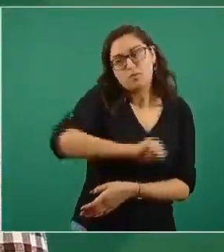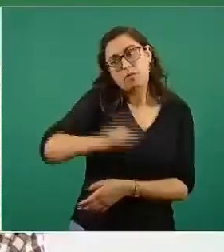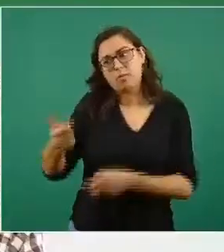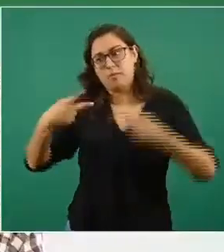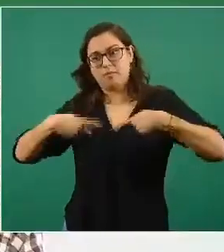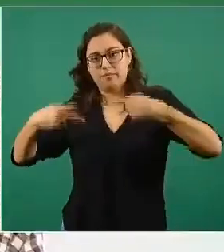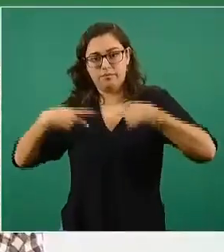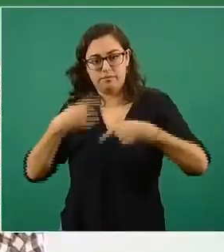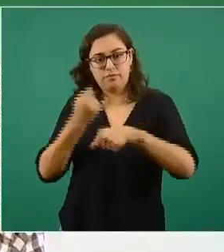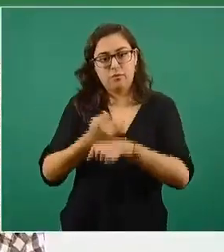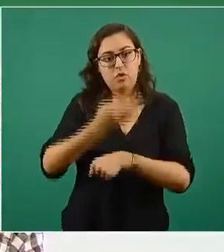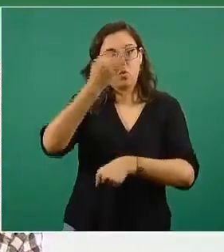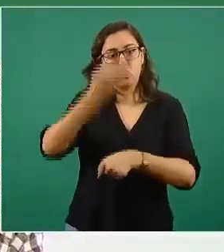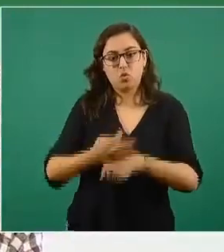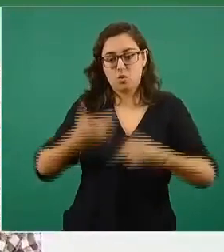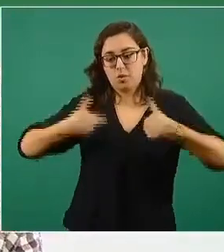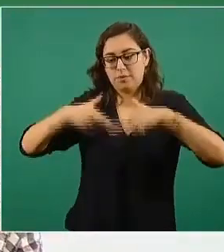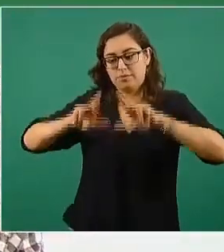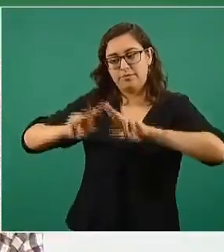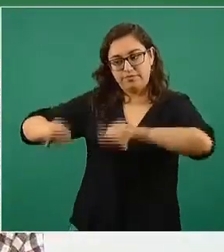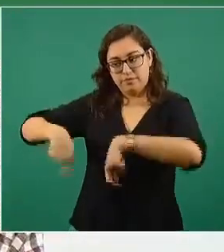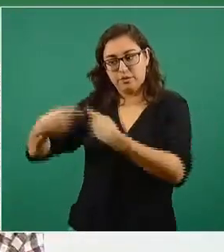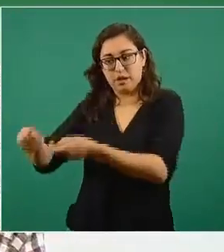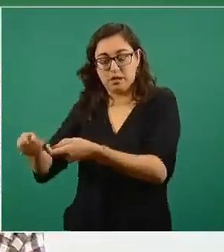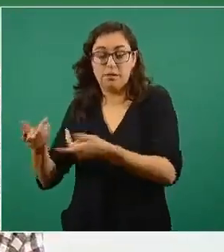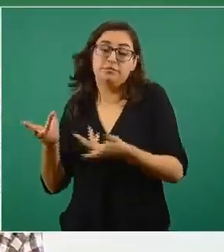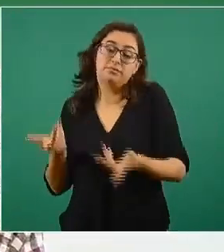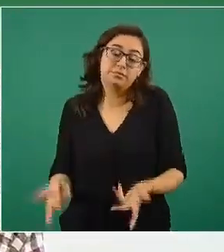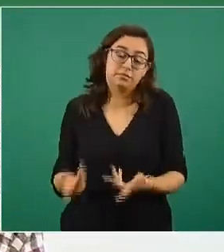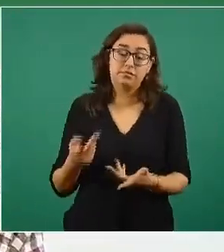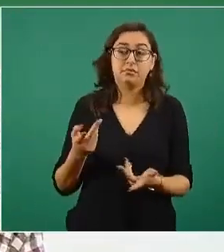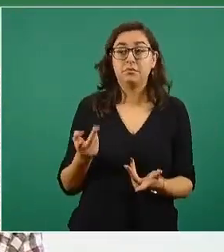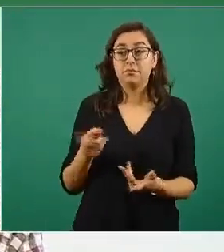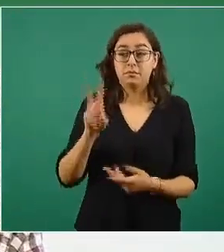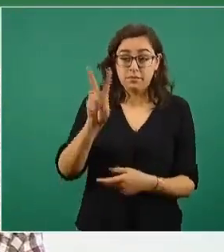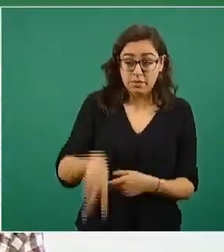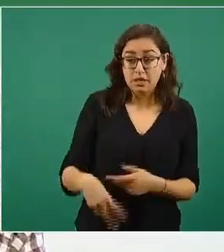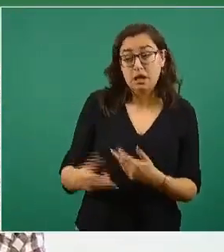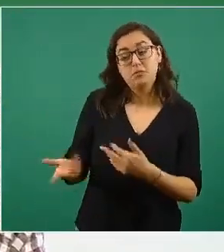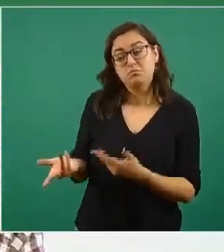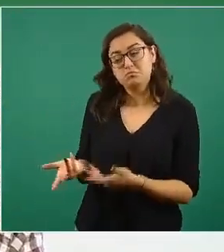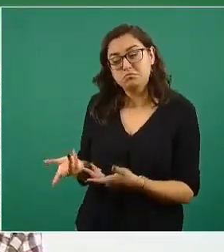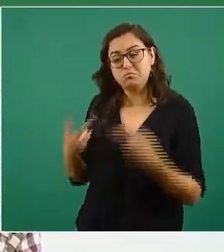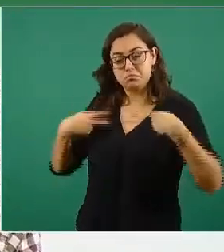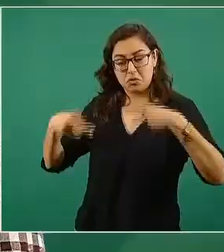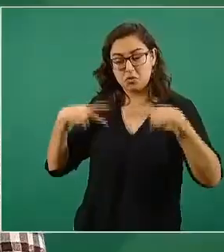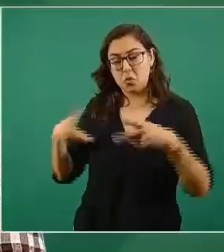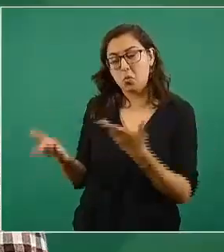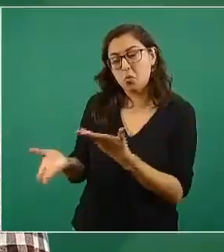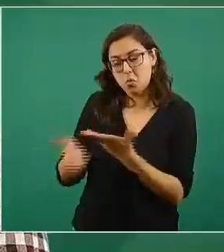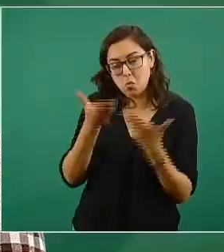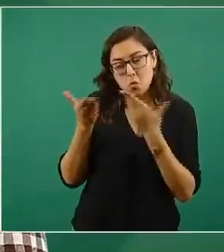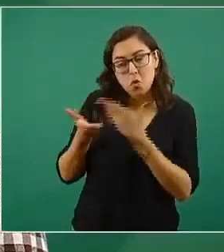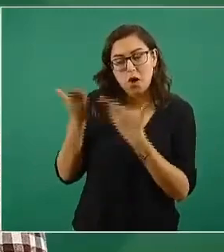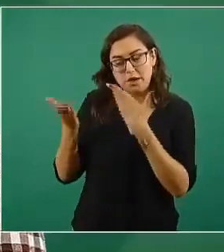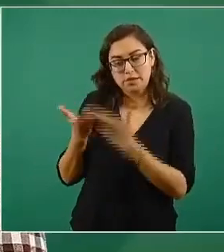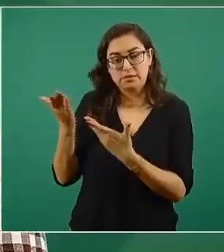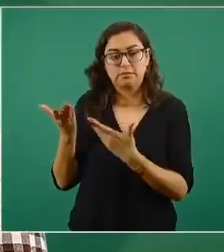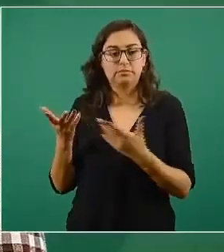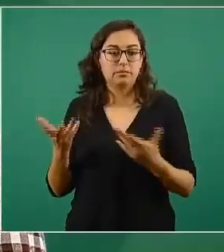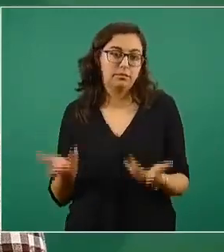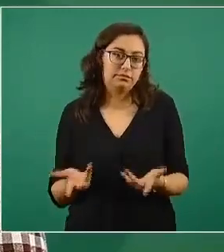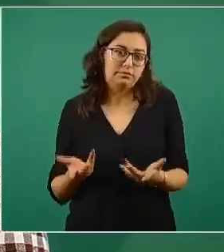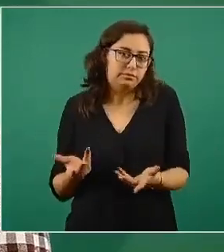general, afortunadamente, son pocas las personas, aunque puede considerarse un número sustancial, pero comparativamente con el